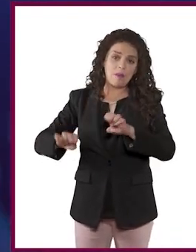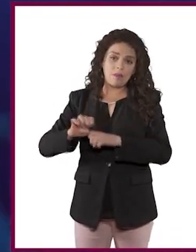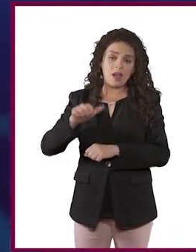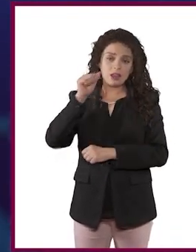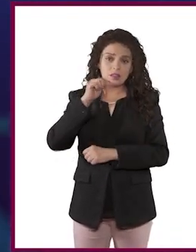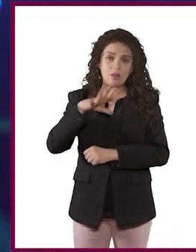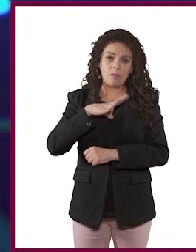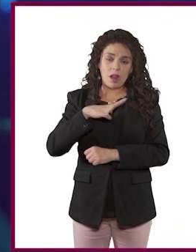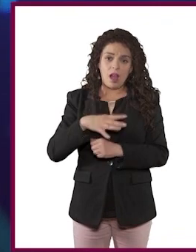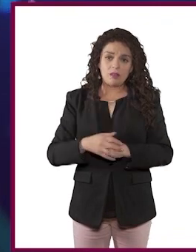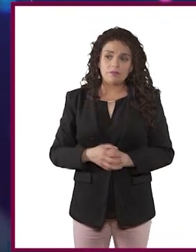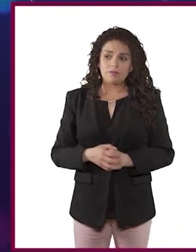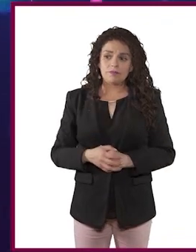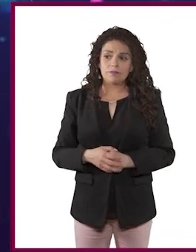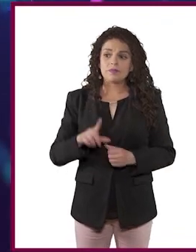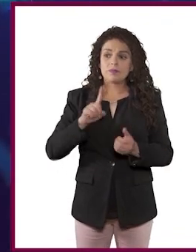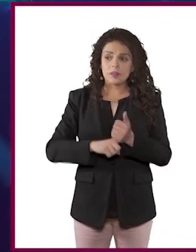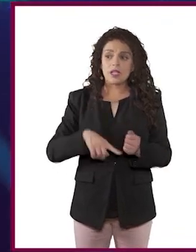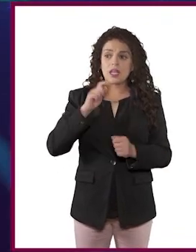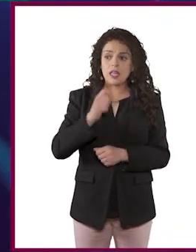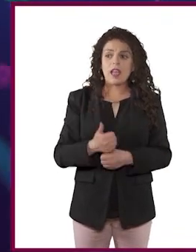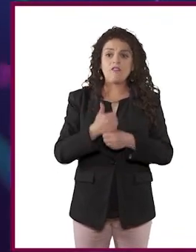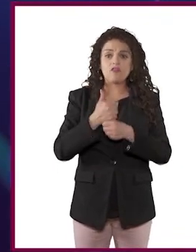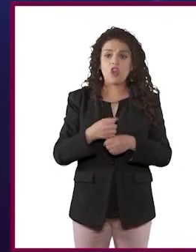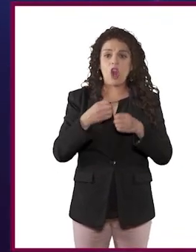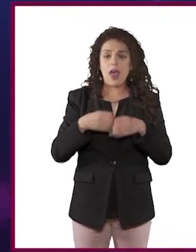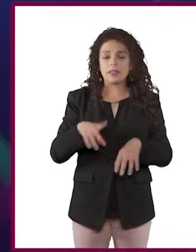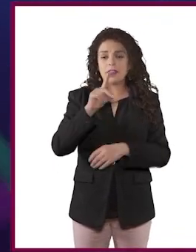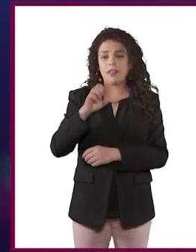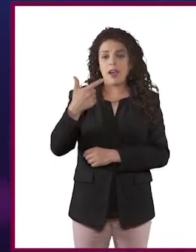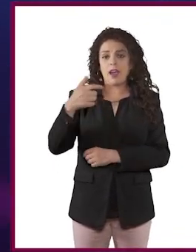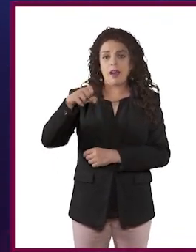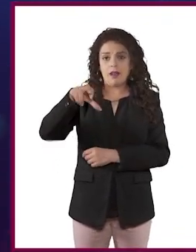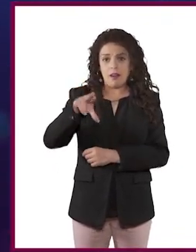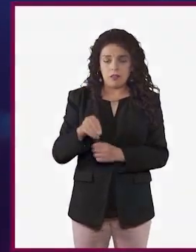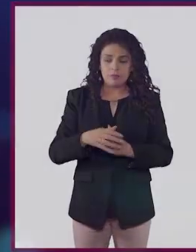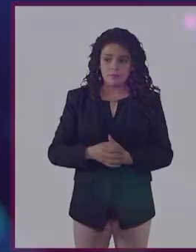se pueden, ¿no?, ahí colar por ahí toda esta parte de violencia de género.